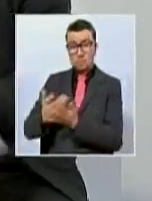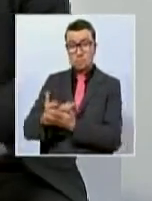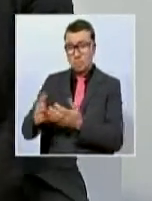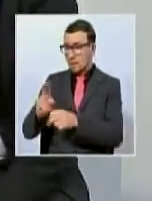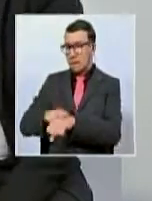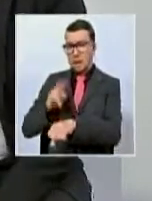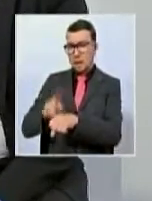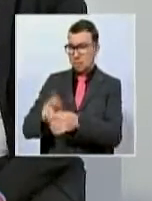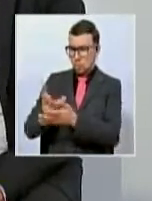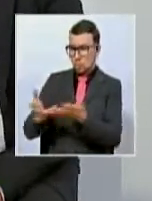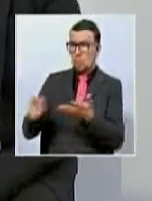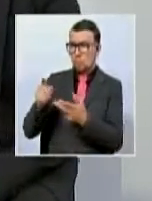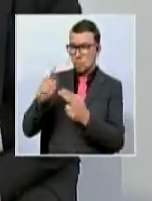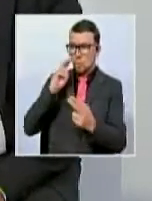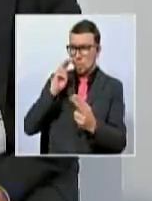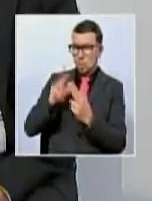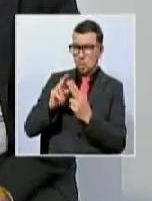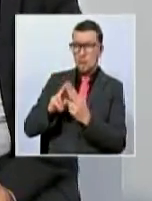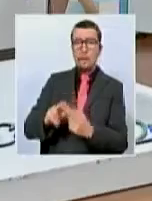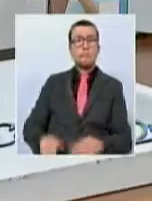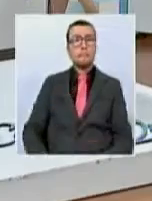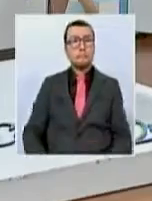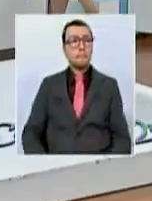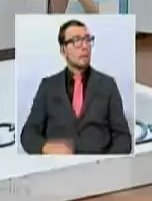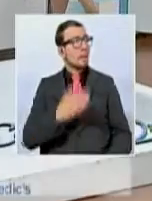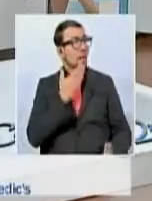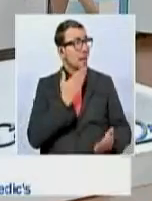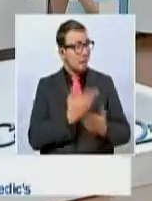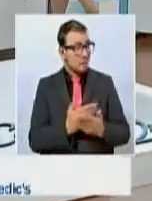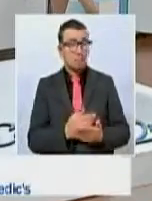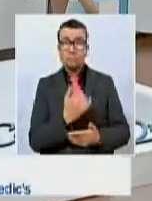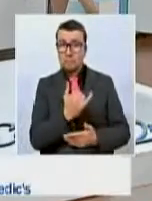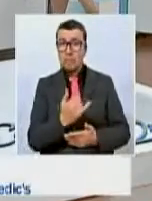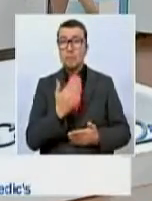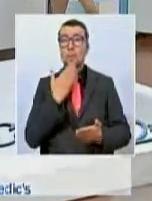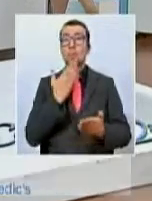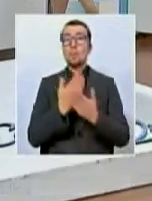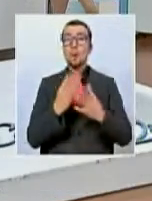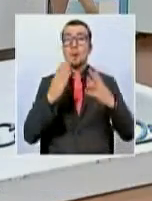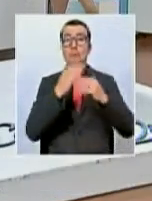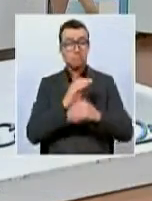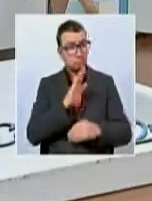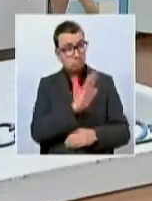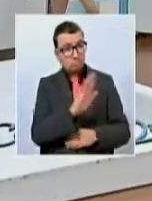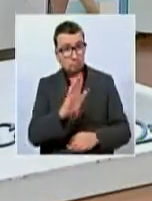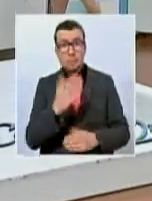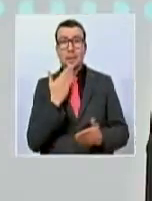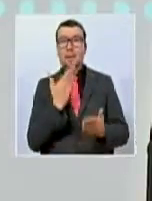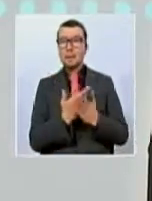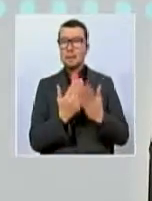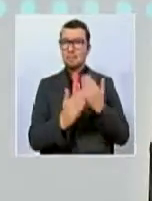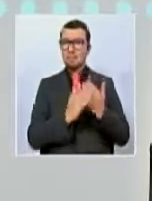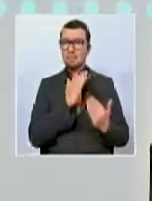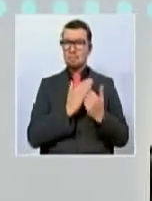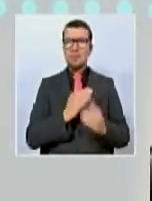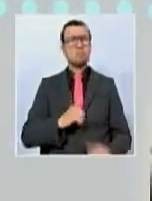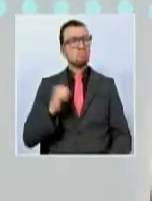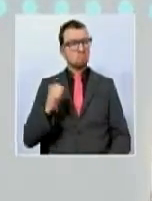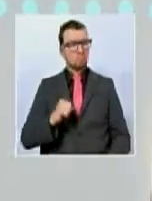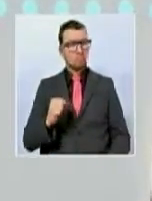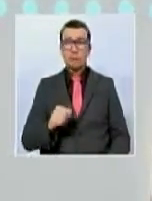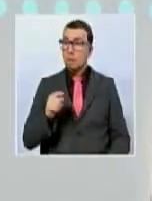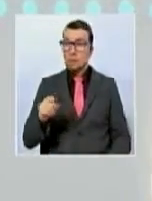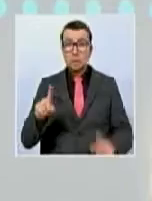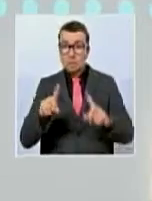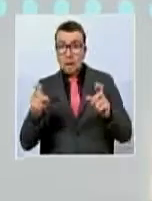Davinson. Bueno, gracias a la audiencia, feliz noche, gracias doctor Juan Enrique por la invitación. Y sí, básicamente el